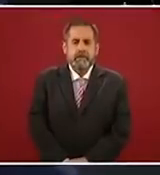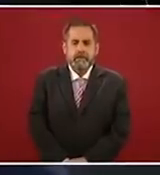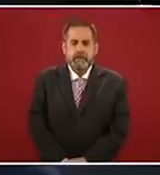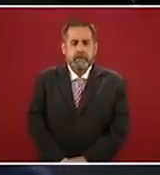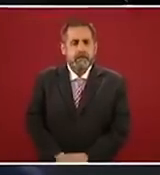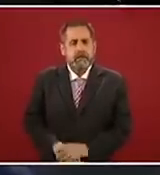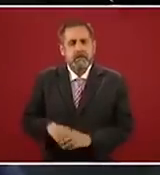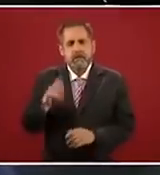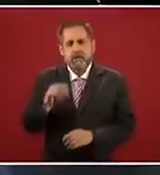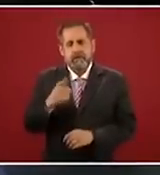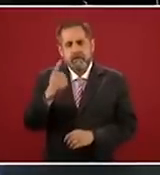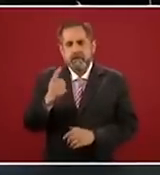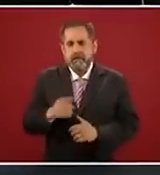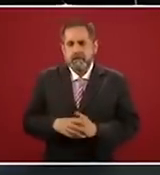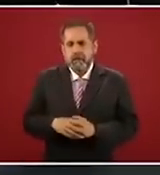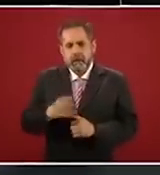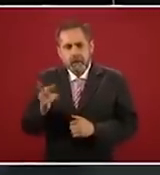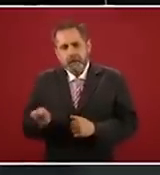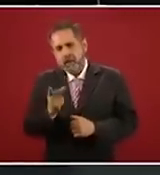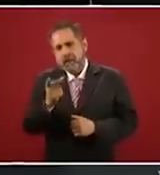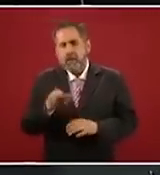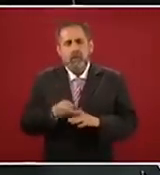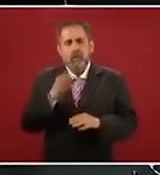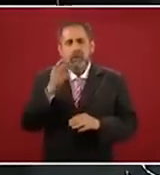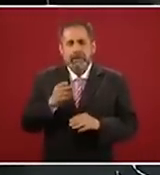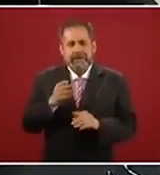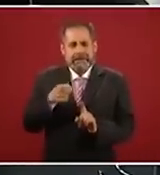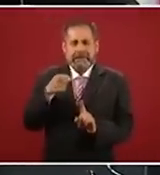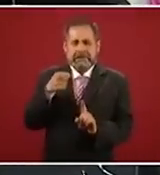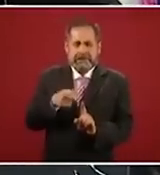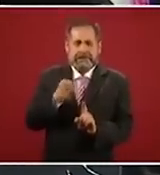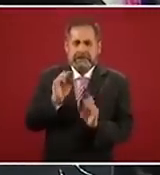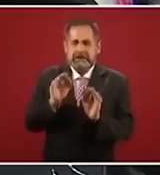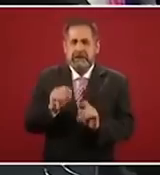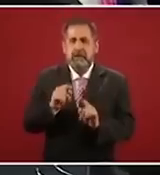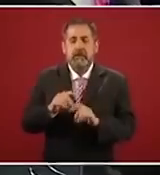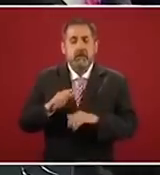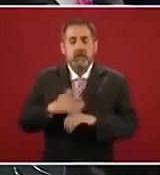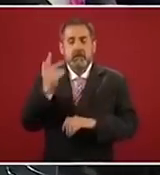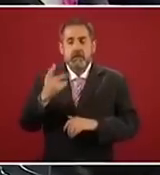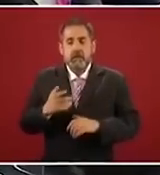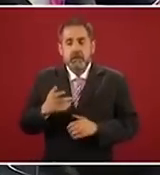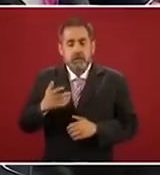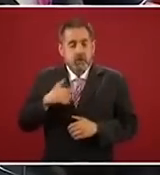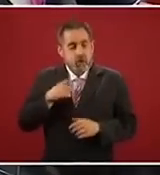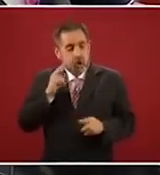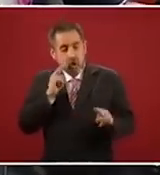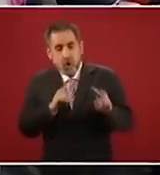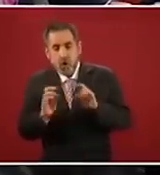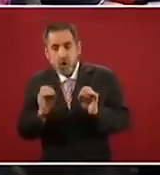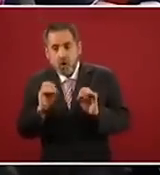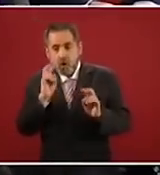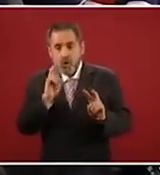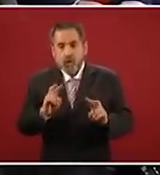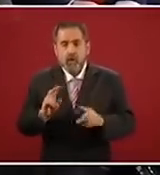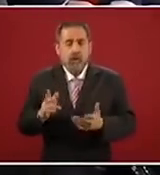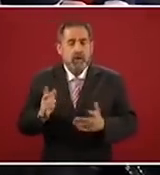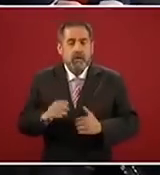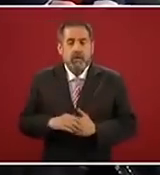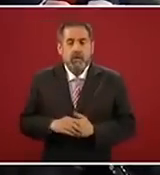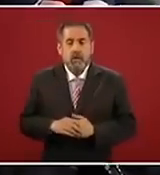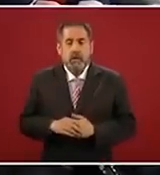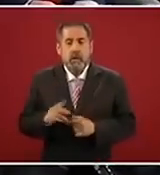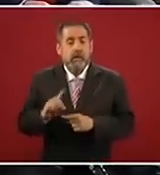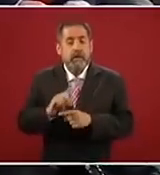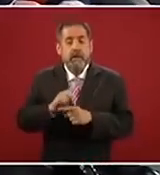una pregunta muy específica, porque no veo, desde que yo